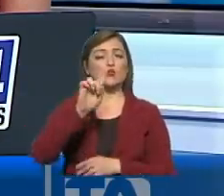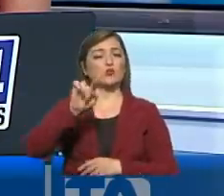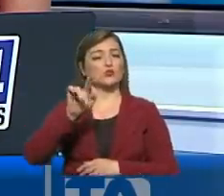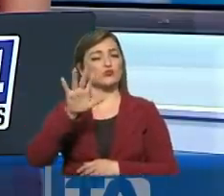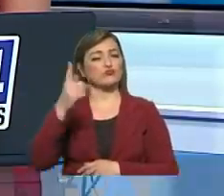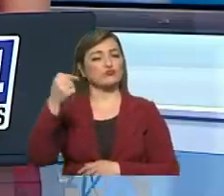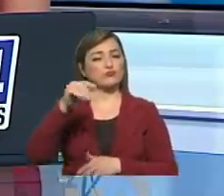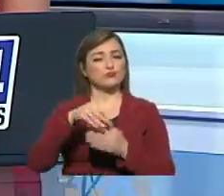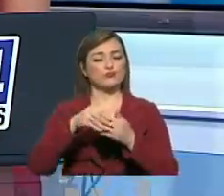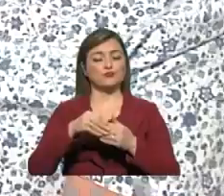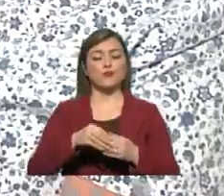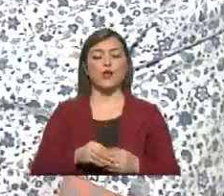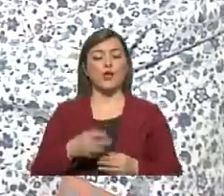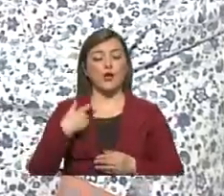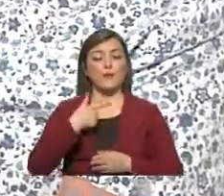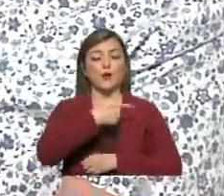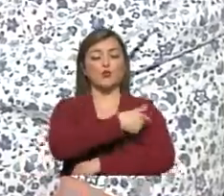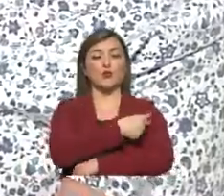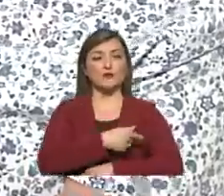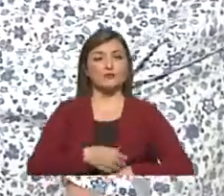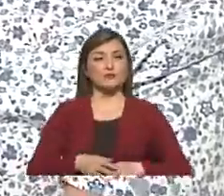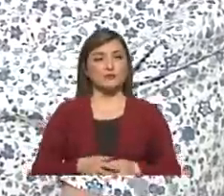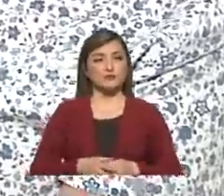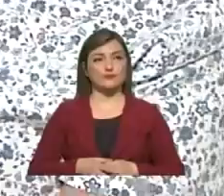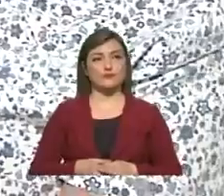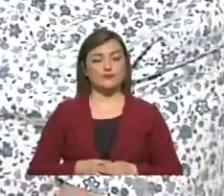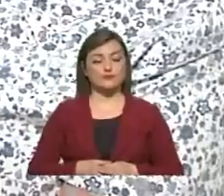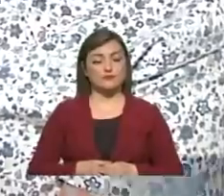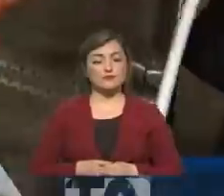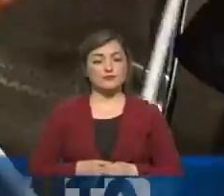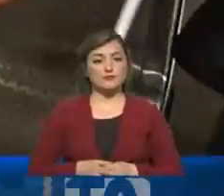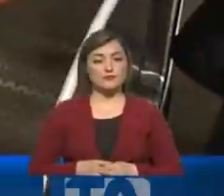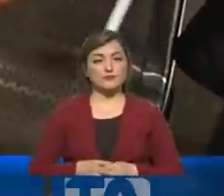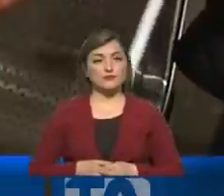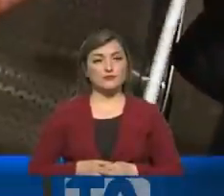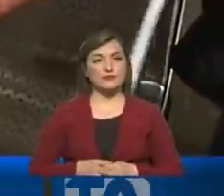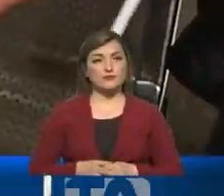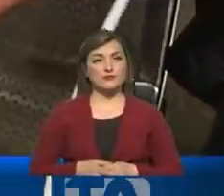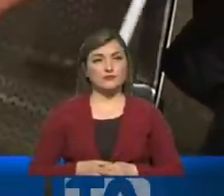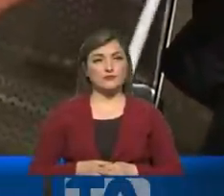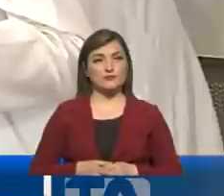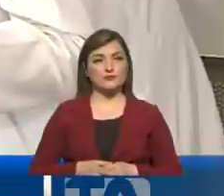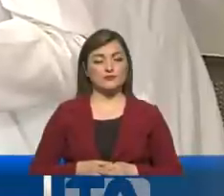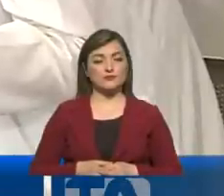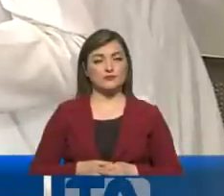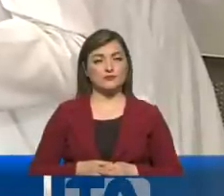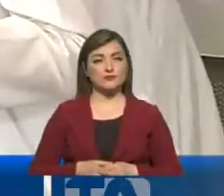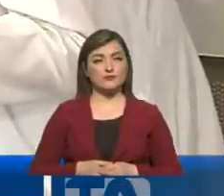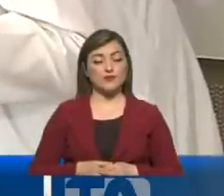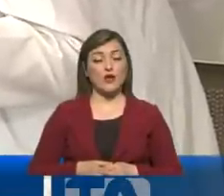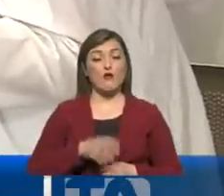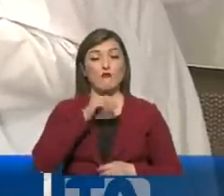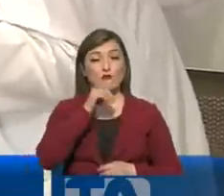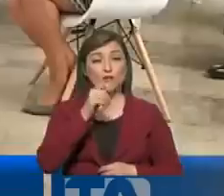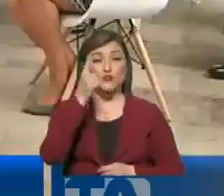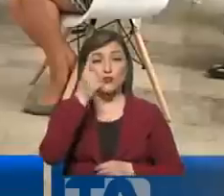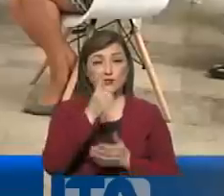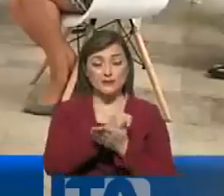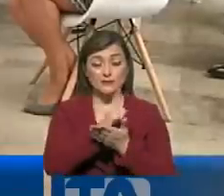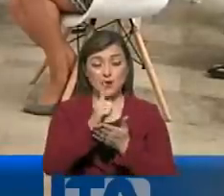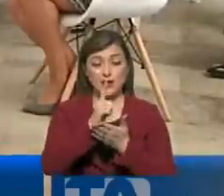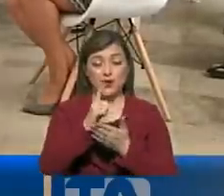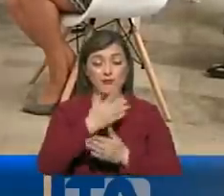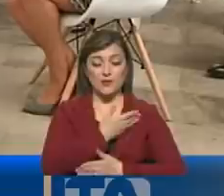de vacunas. A una semana de que la posta de llevar adelante el plan de vacunación pase a manos de otro gobierno,